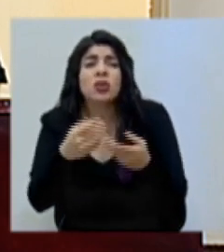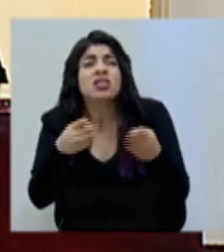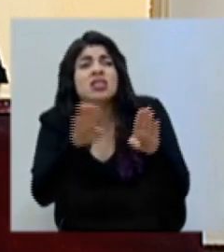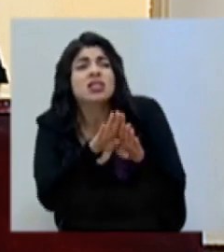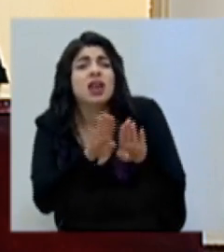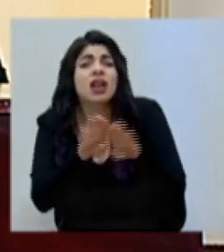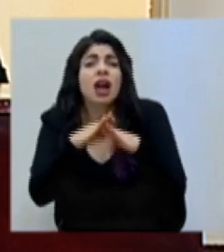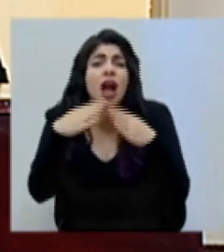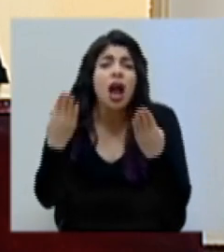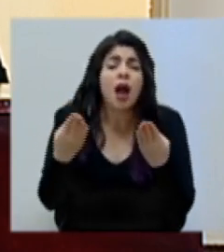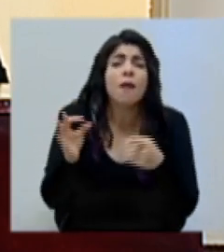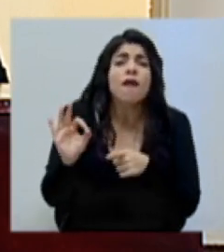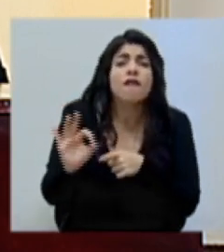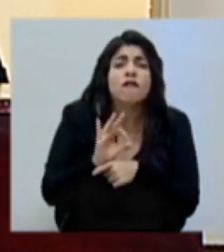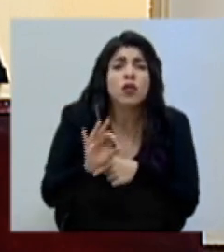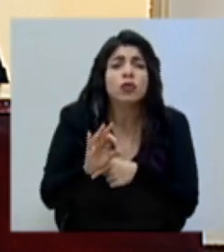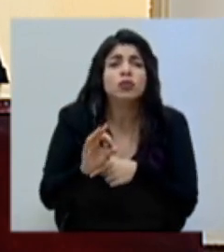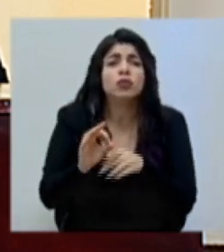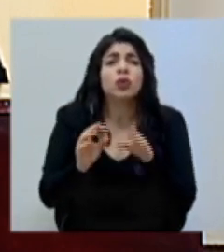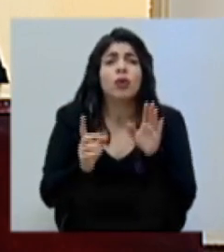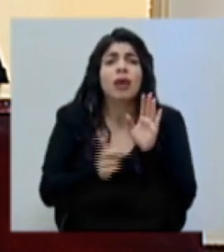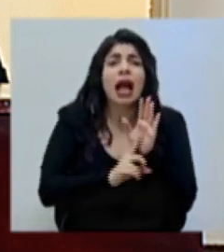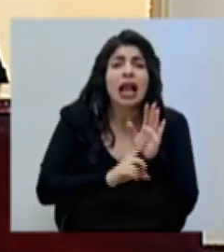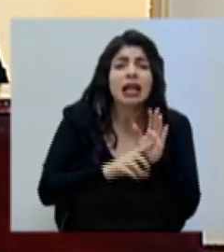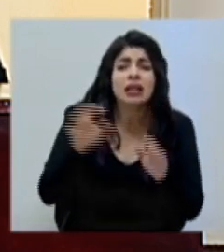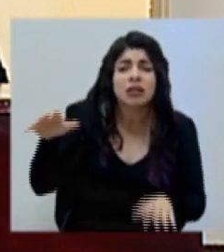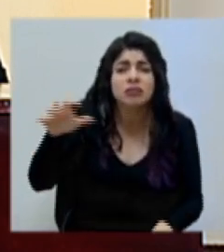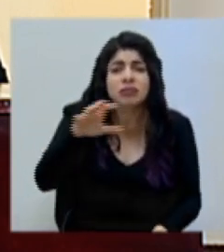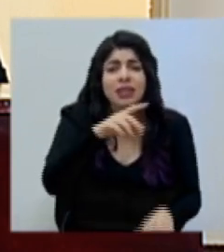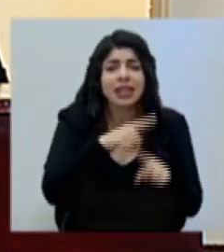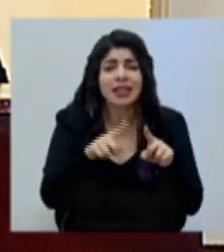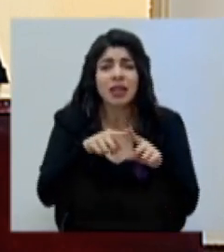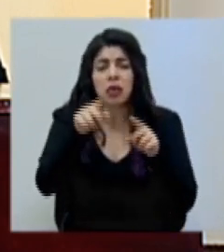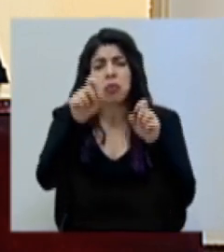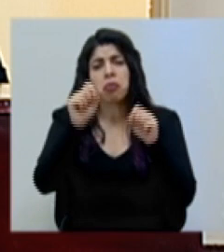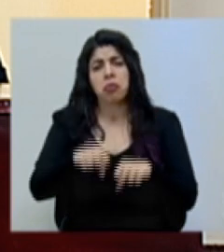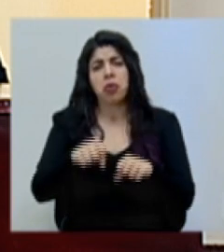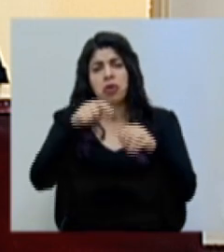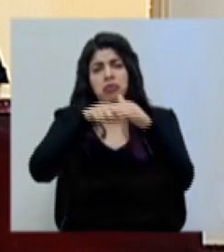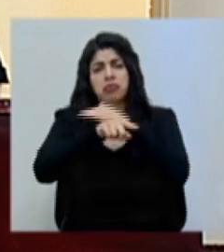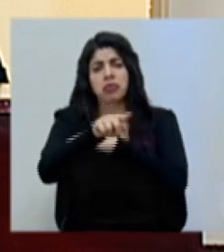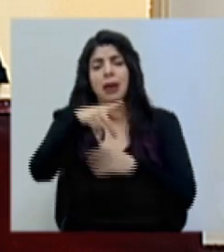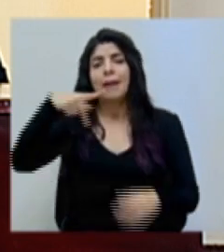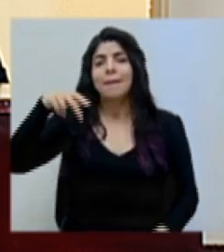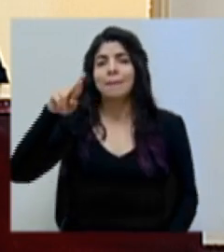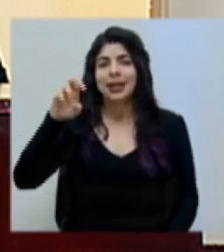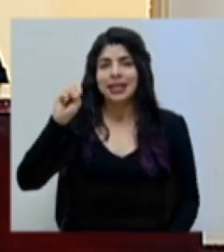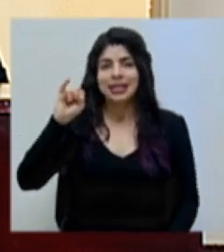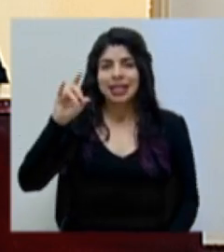cierre, apertura, operación, alertas en los distintos cantones puede visitar el sitio